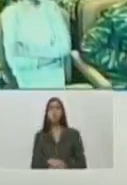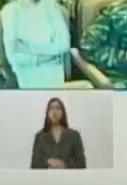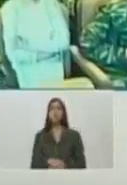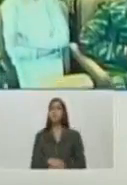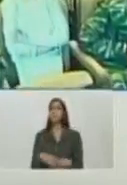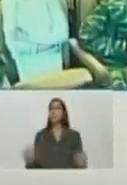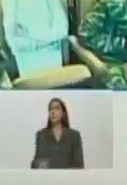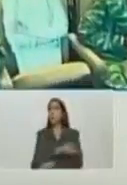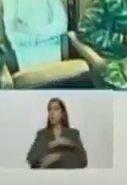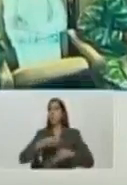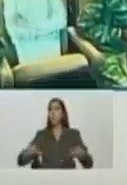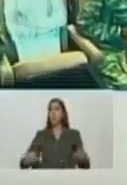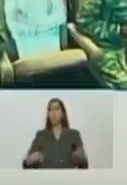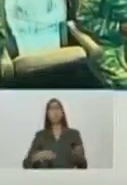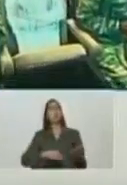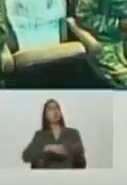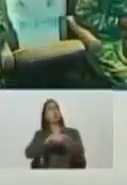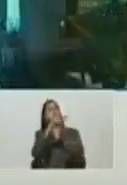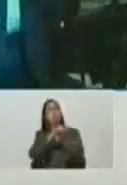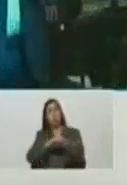Extraordinarios pasajes de Ali.